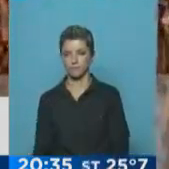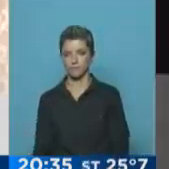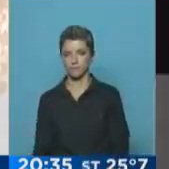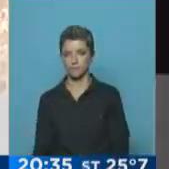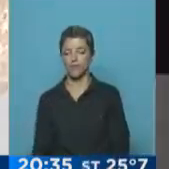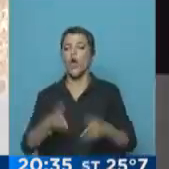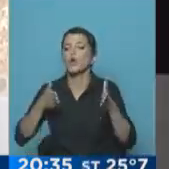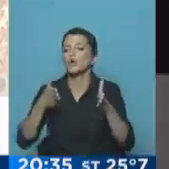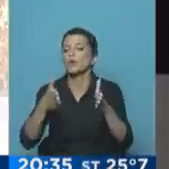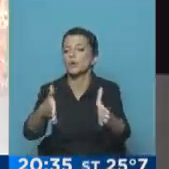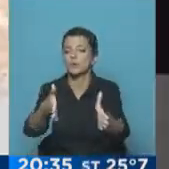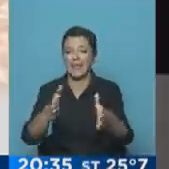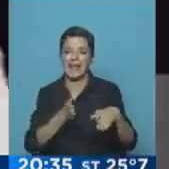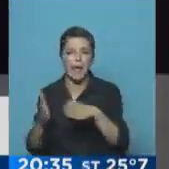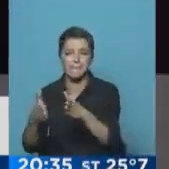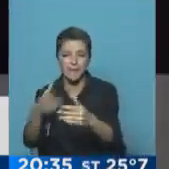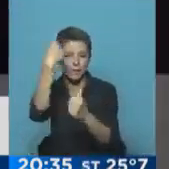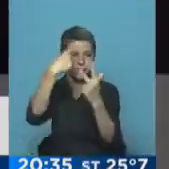en rutas, en caminos.